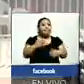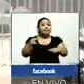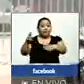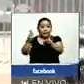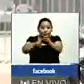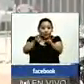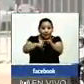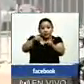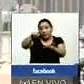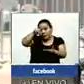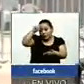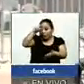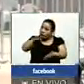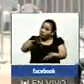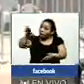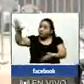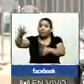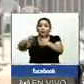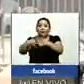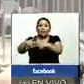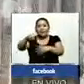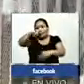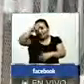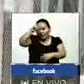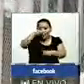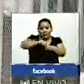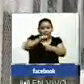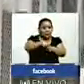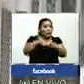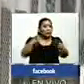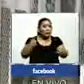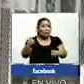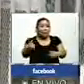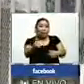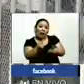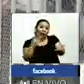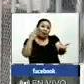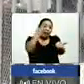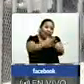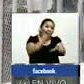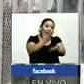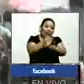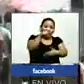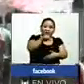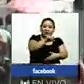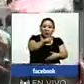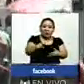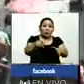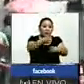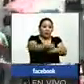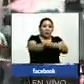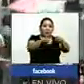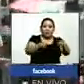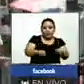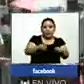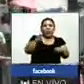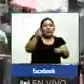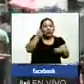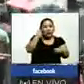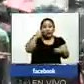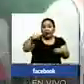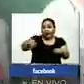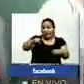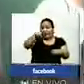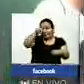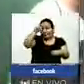para trabajo, sobre todo en el área agrícola, cientos de personas abarrotaron esta semana las oficinas departamentales del Ministerio